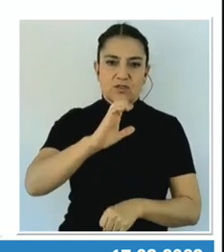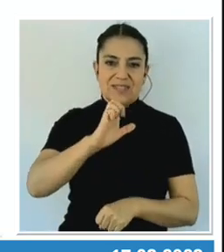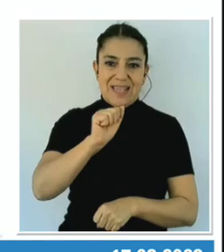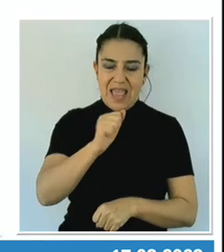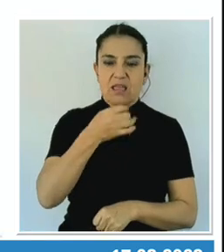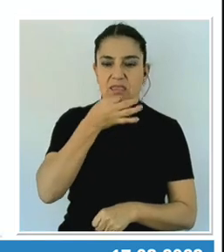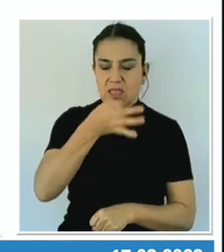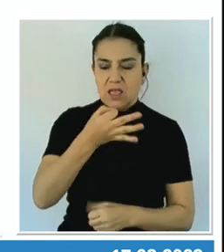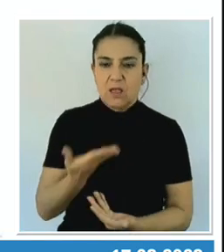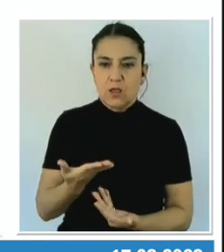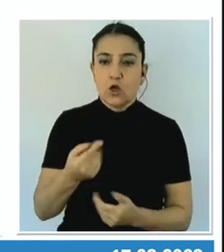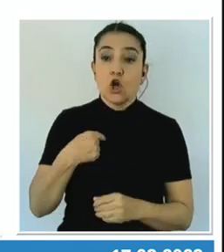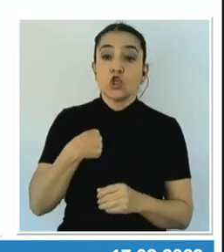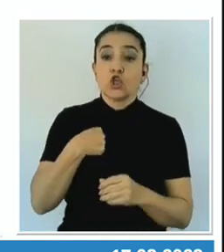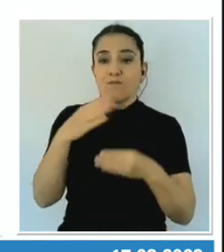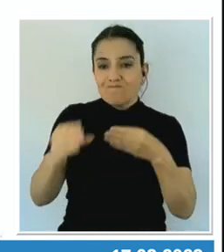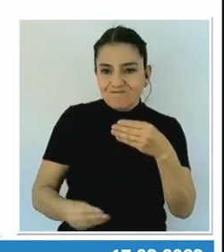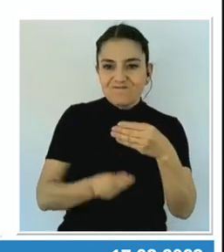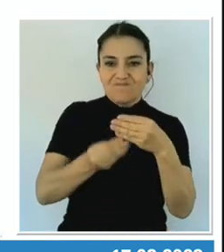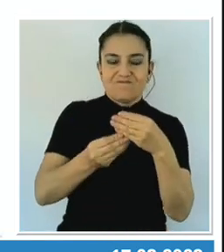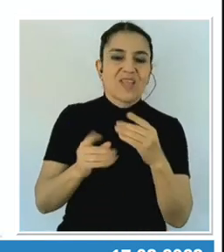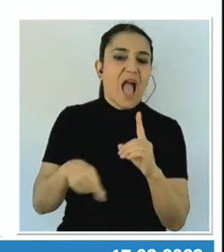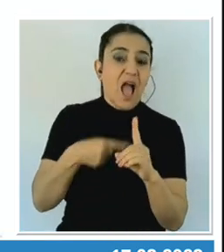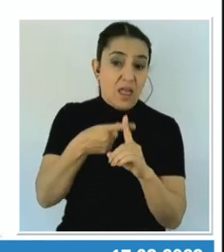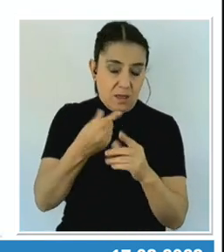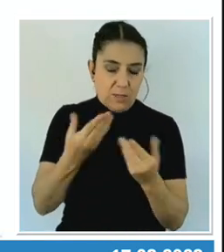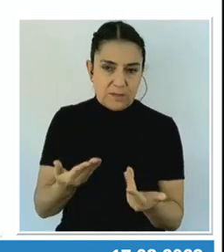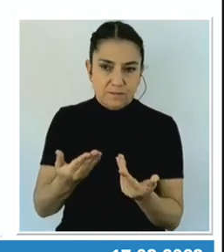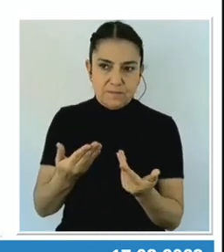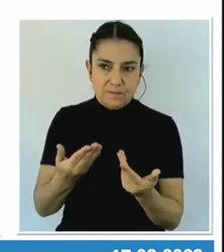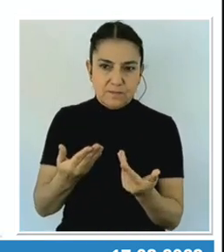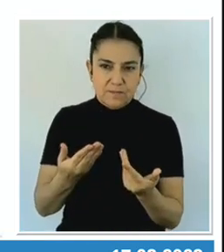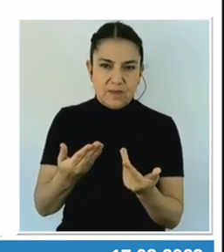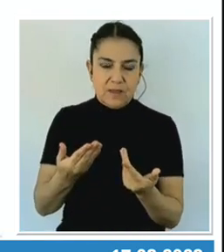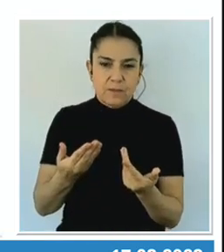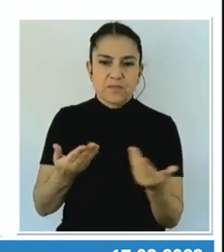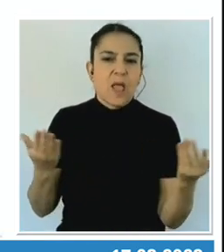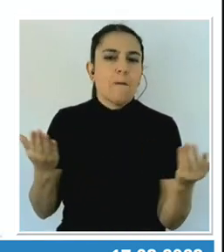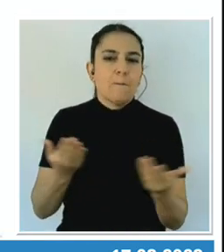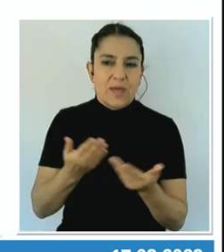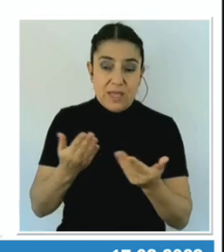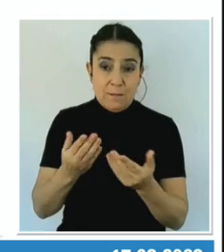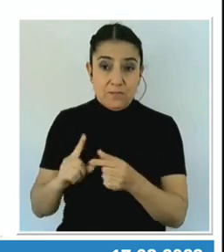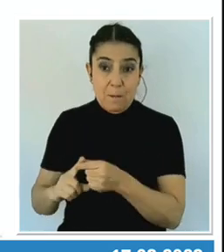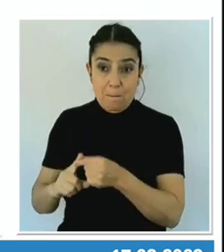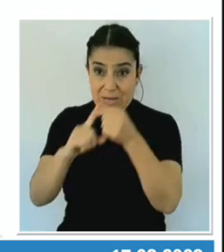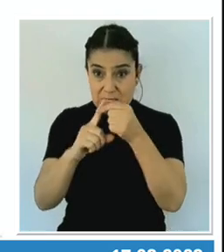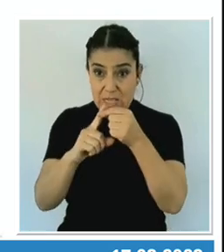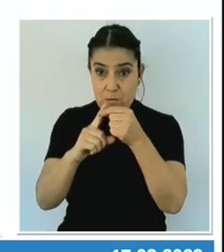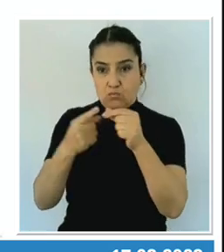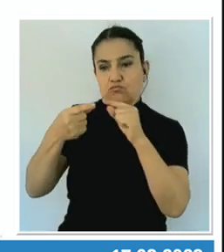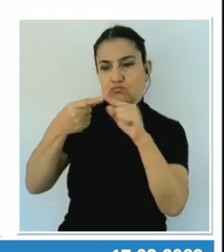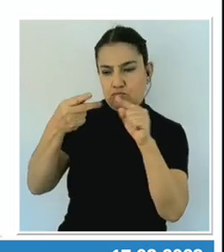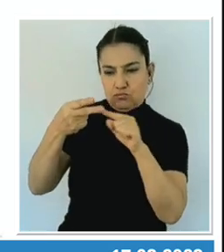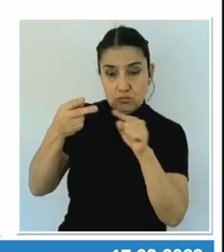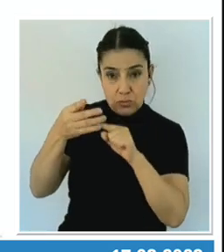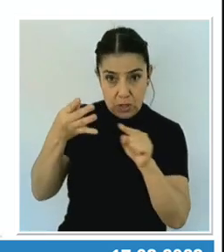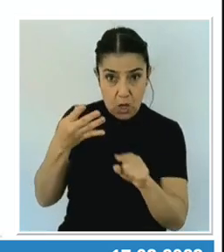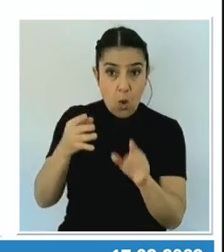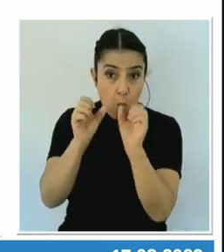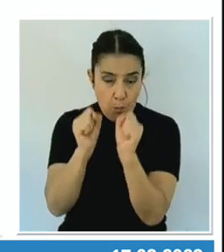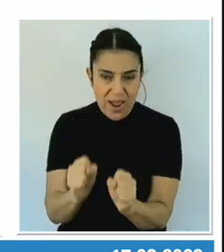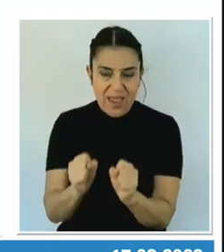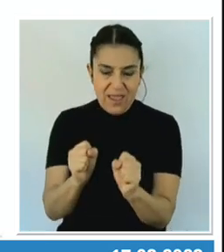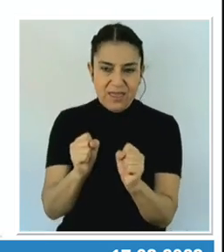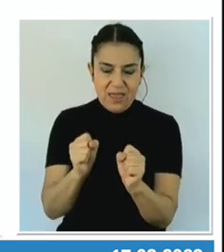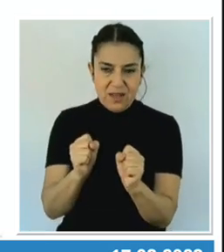un antecedente, ¿no?, que apareció en las primeras sesiones. Para que estos puedan tener capacidad para